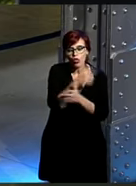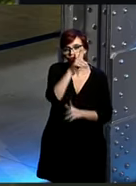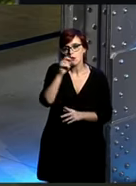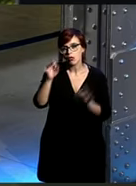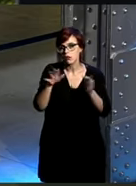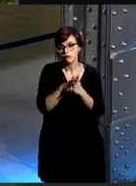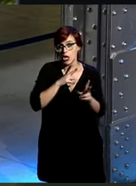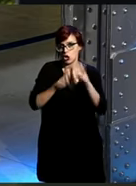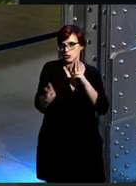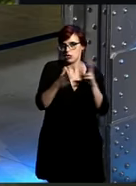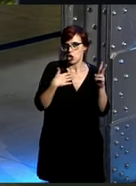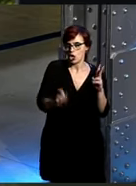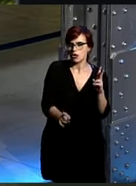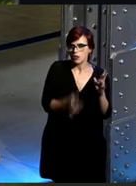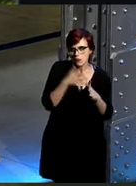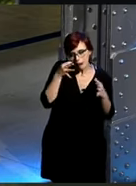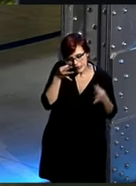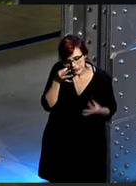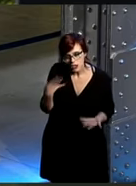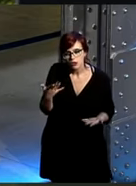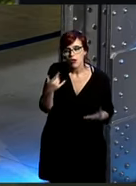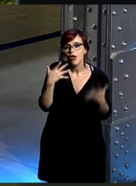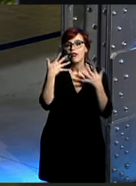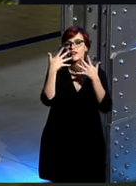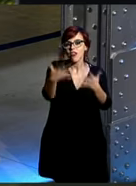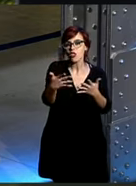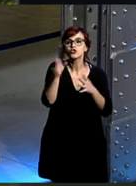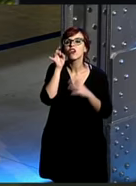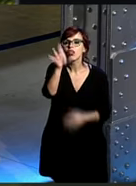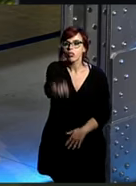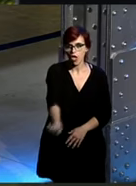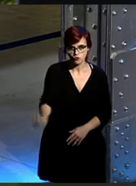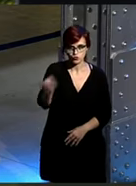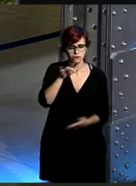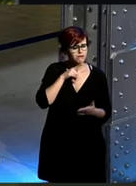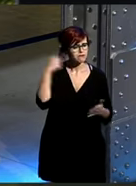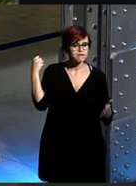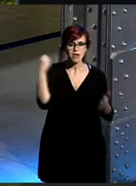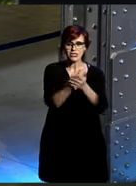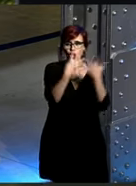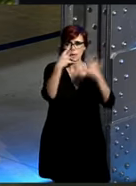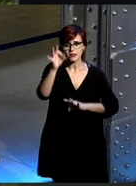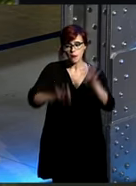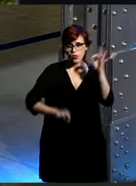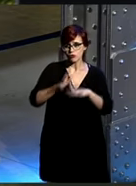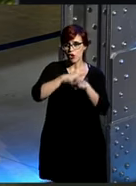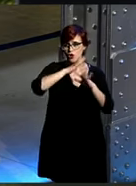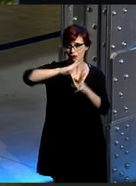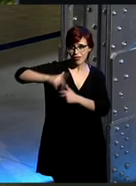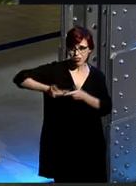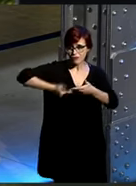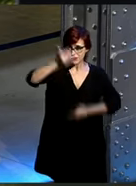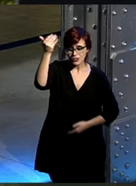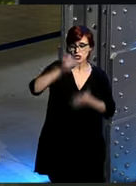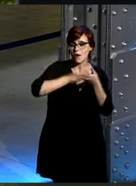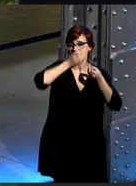no quiero contestar. Bueno, digo, en serio, ¿cuándo cree? En 10 o 15 años. En 10 o 15 años, el 90% de todas las noticias,